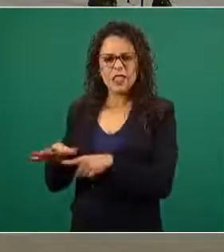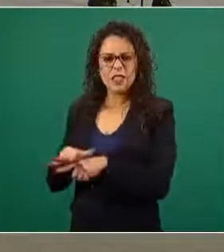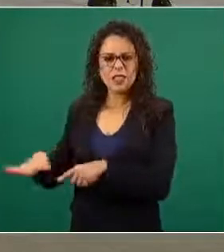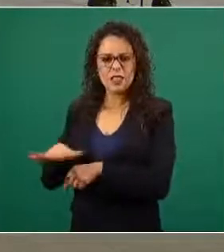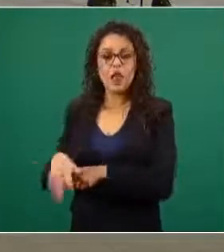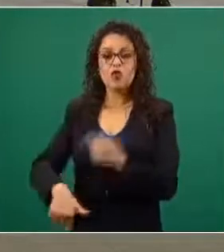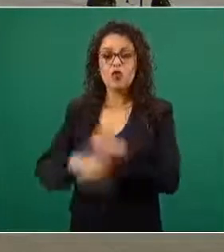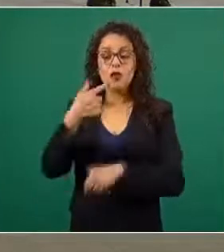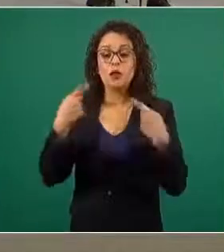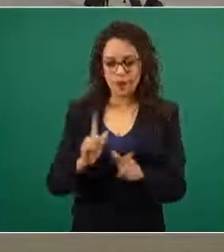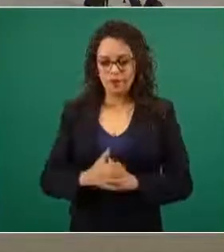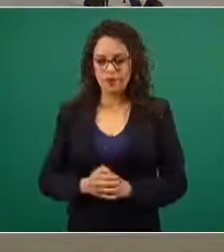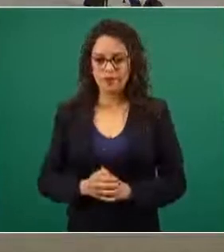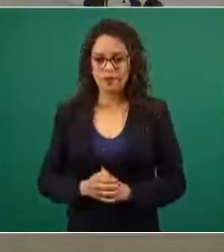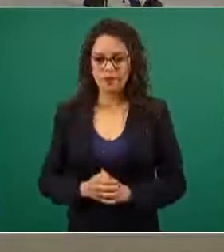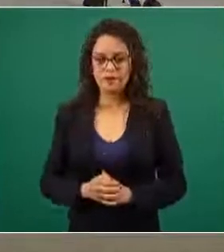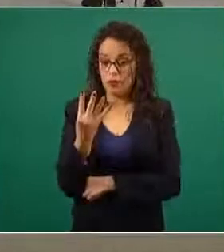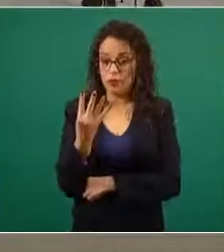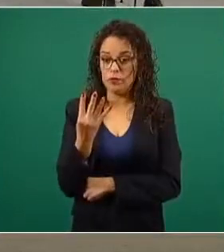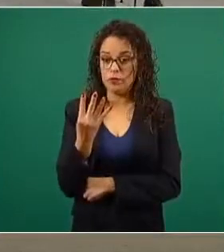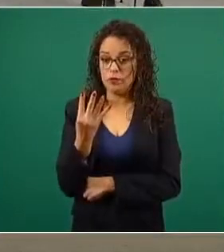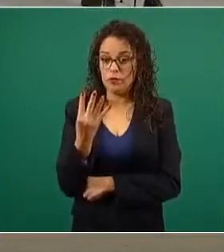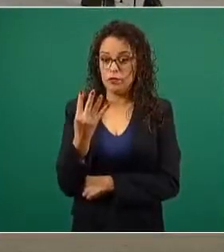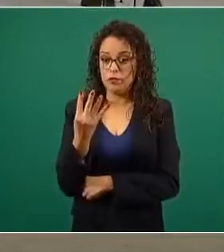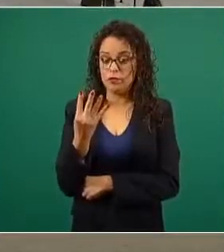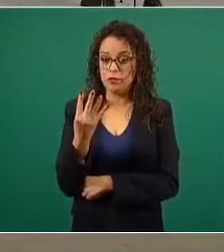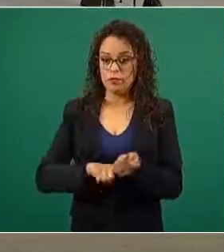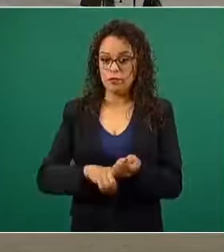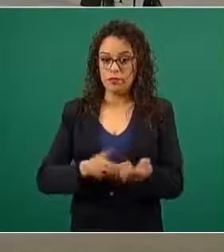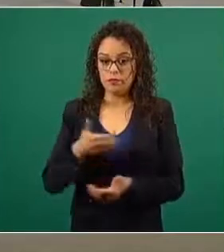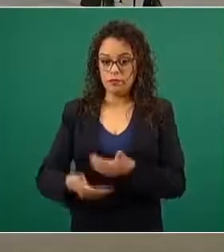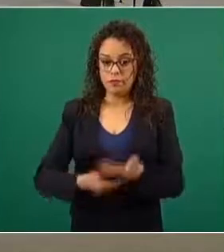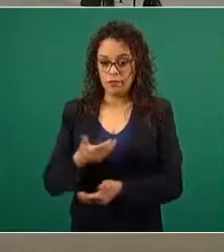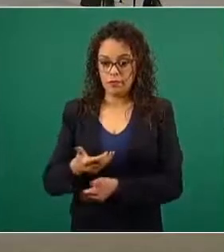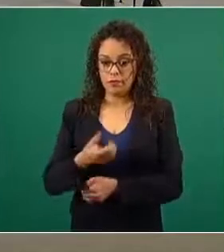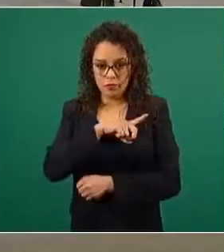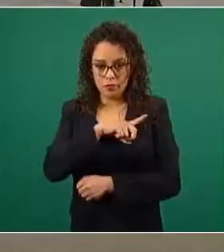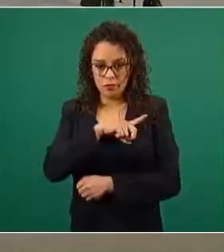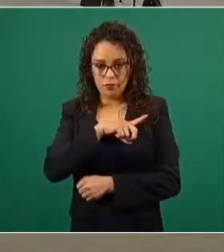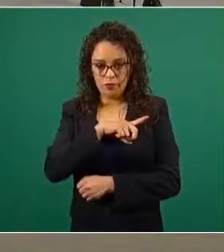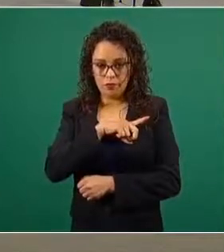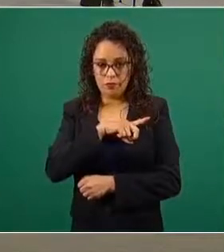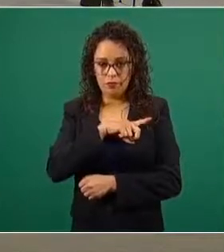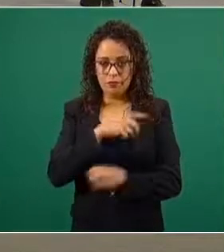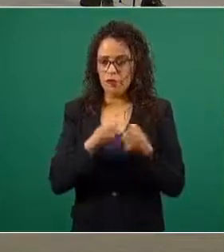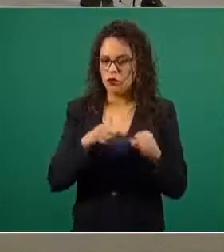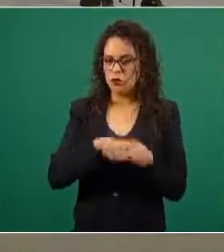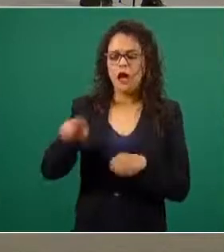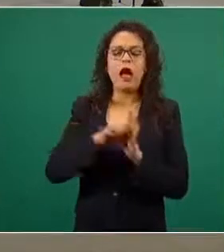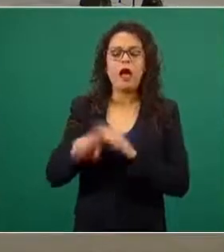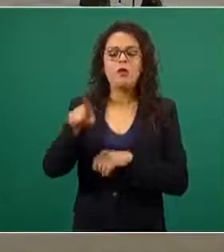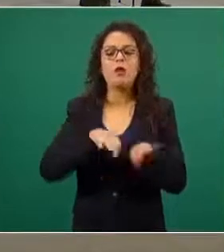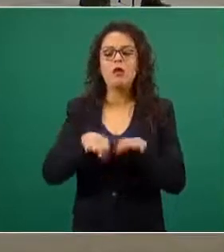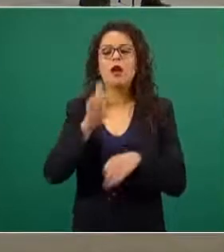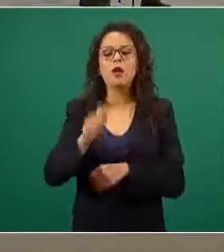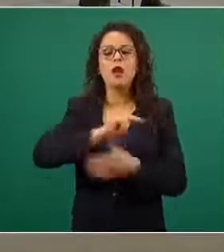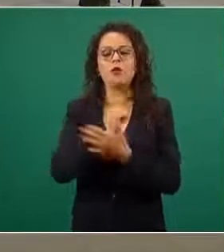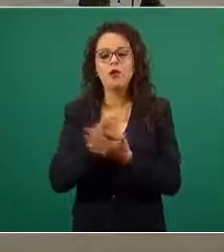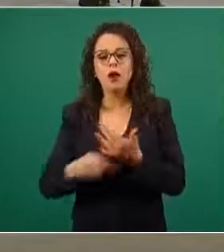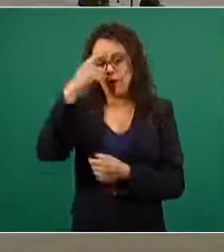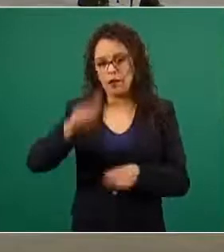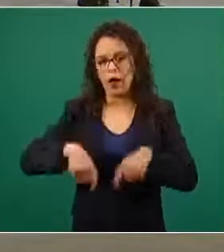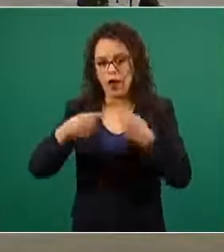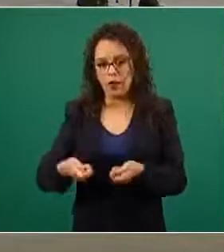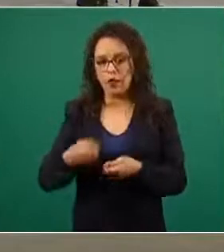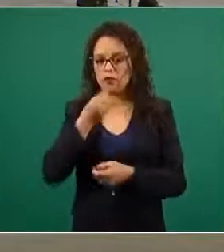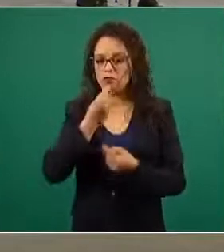12 personas, mujeres y hombres. Son 4 promotores sociales, los que trabajan en el programa de adultos mayores, los que entregan el